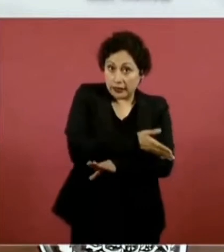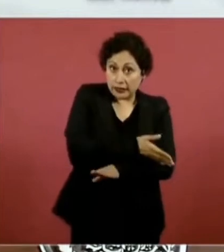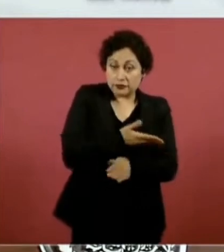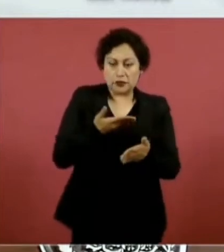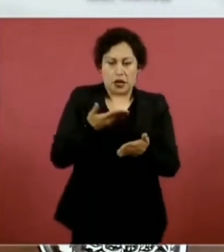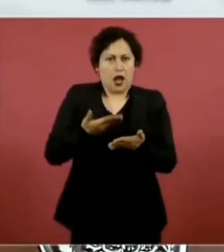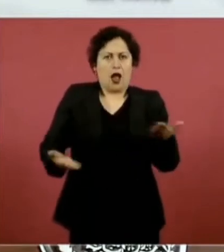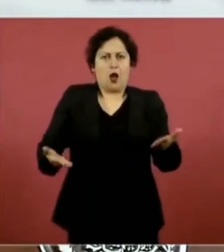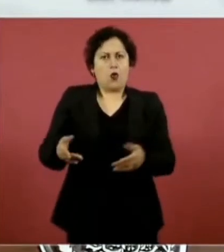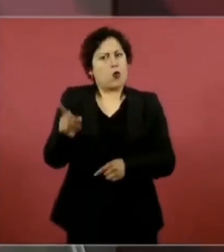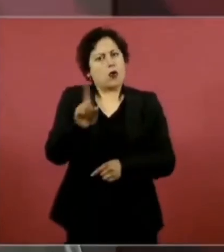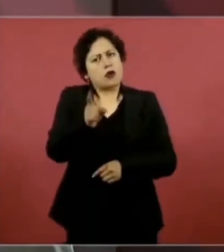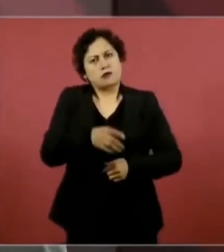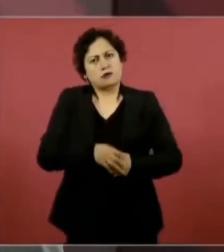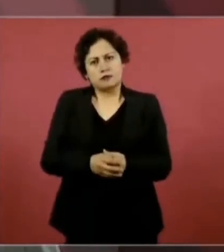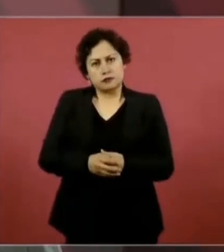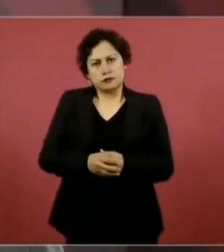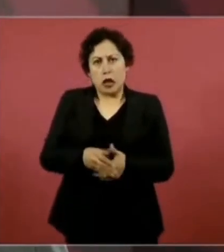Ahora nuestro pueblo está